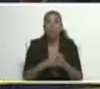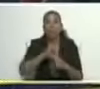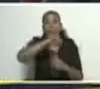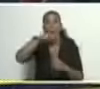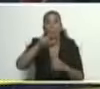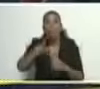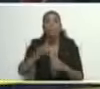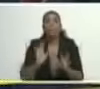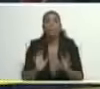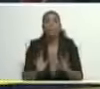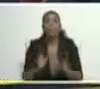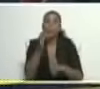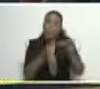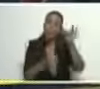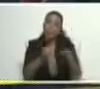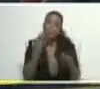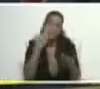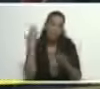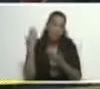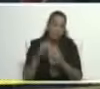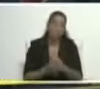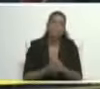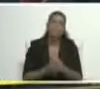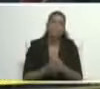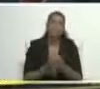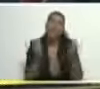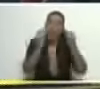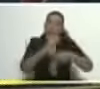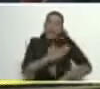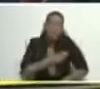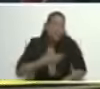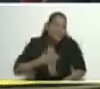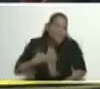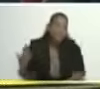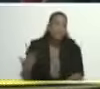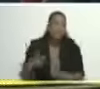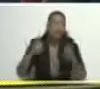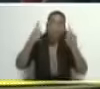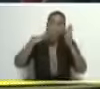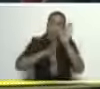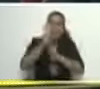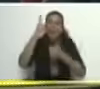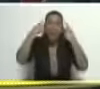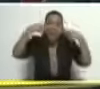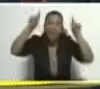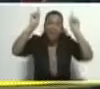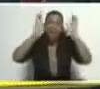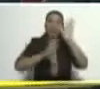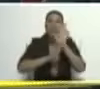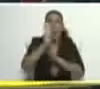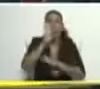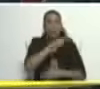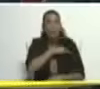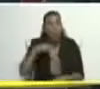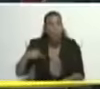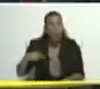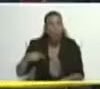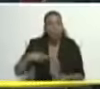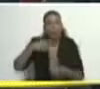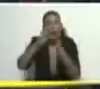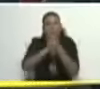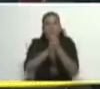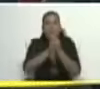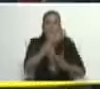ser justas y deseo éxito a nuestros camaradas,